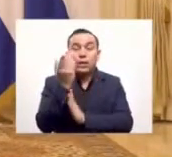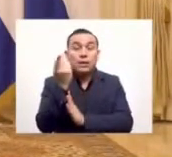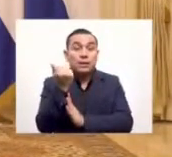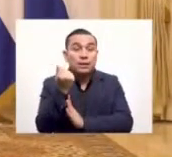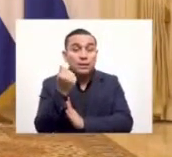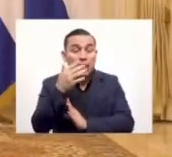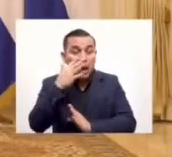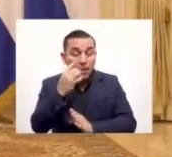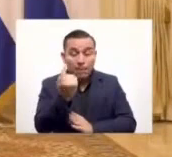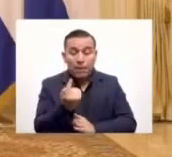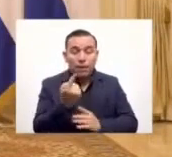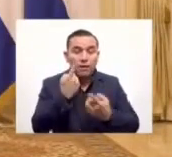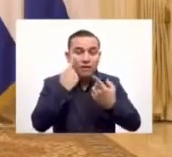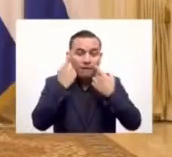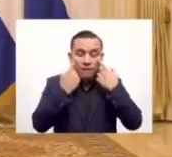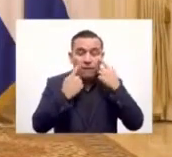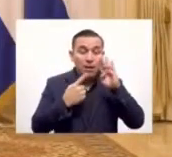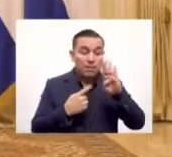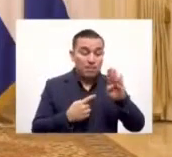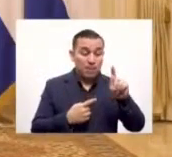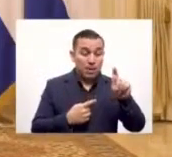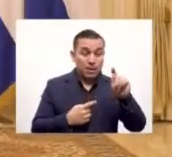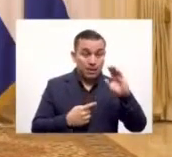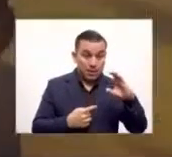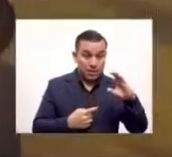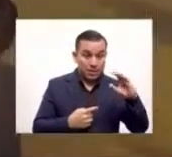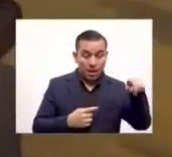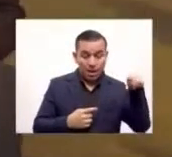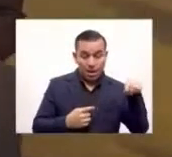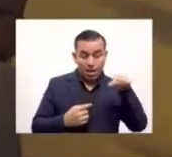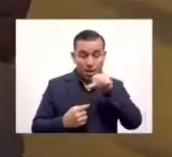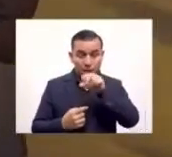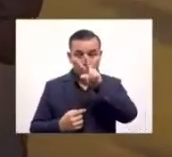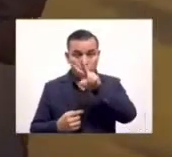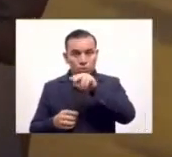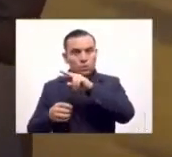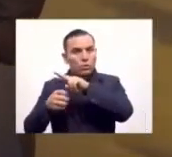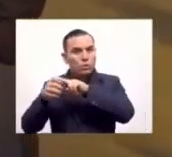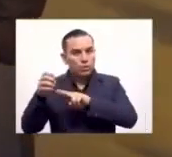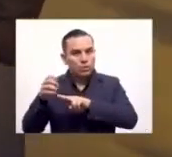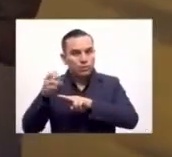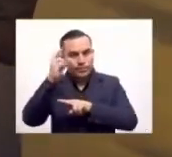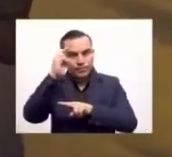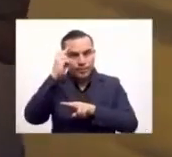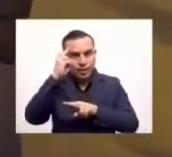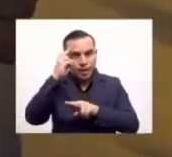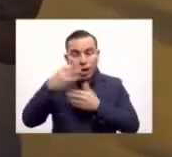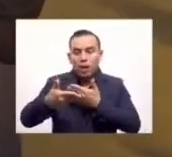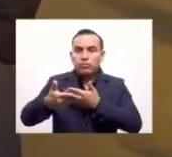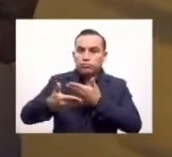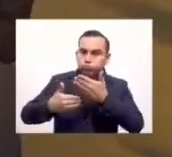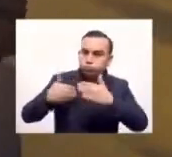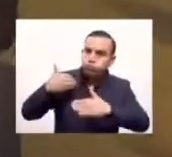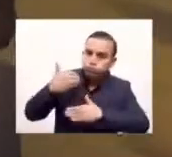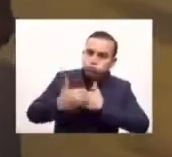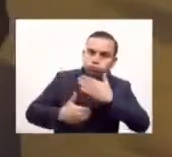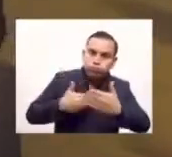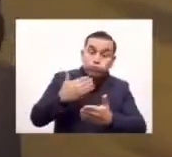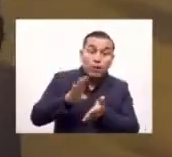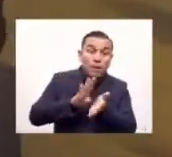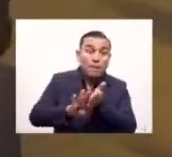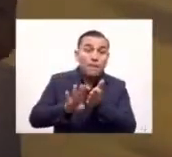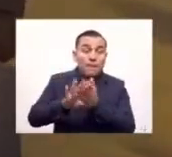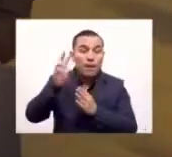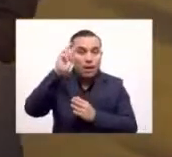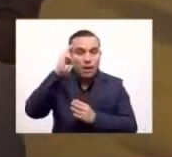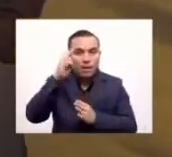que acaba de mostrar ahorita es que les va a dar $30, me imagino, en Bitcoin a la población, con